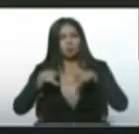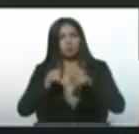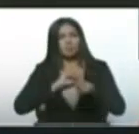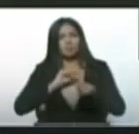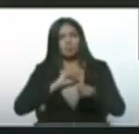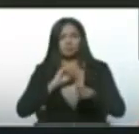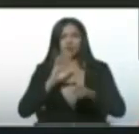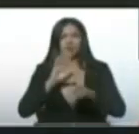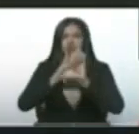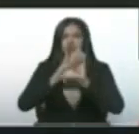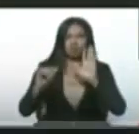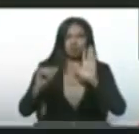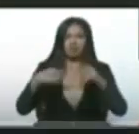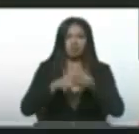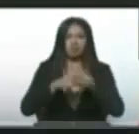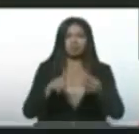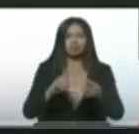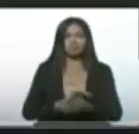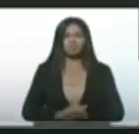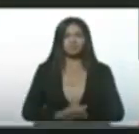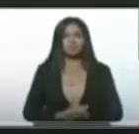funciones constitucionales,